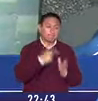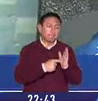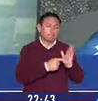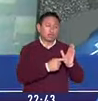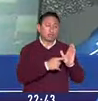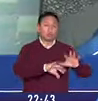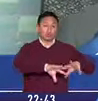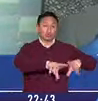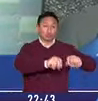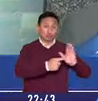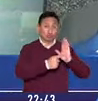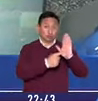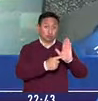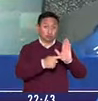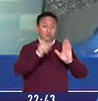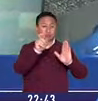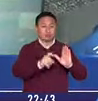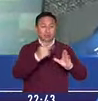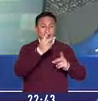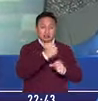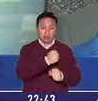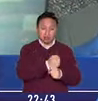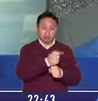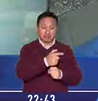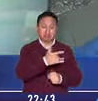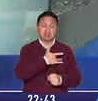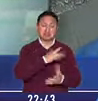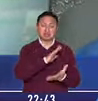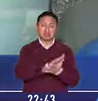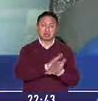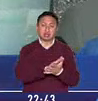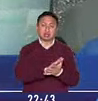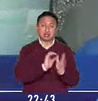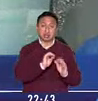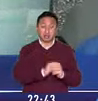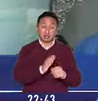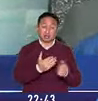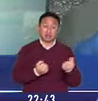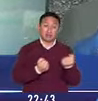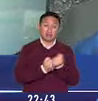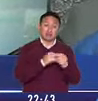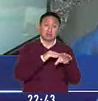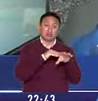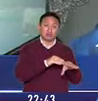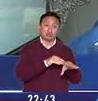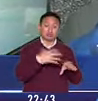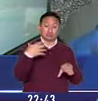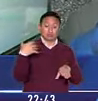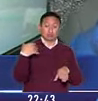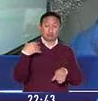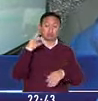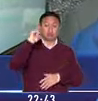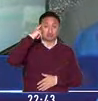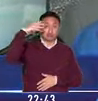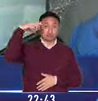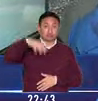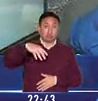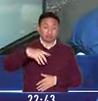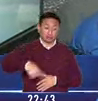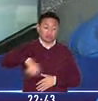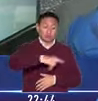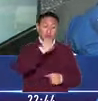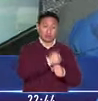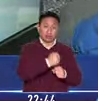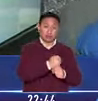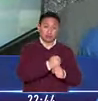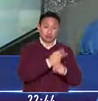de corrupción, deben trabajar con la tranquilidad necesaria y el respaldo y la garantía de que el Estado va a garantizar